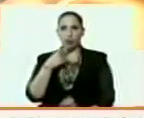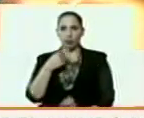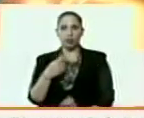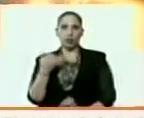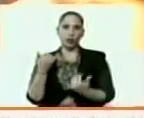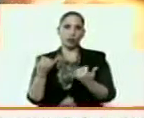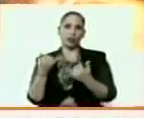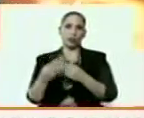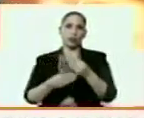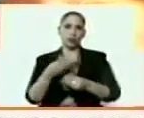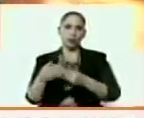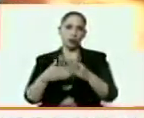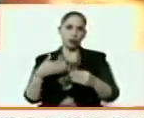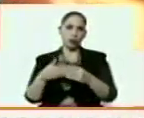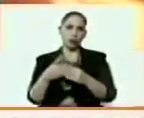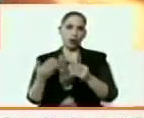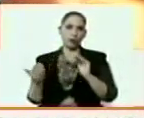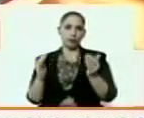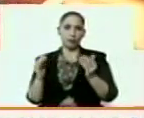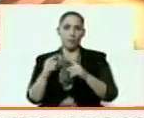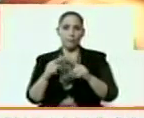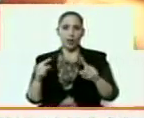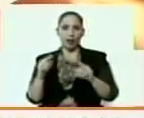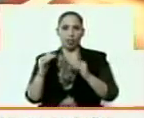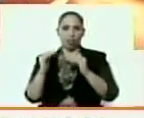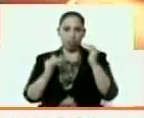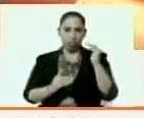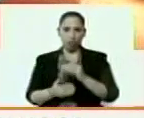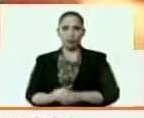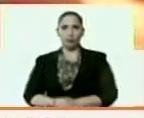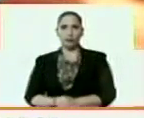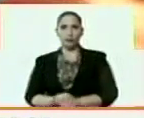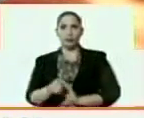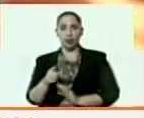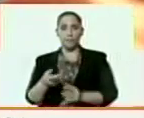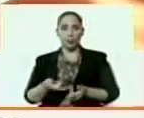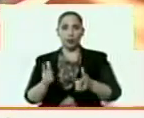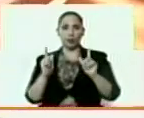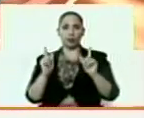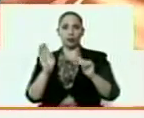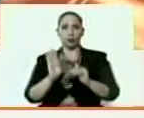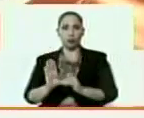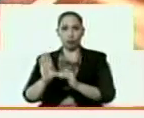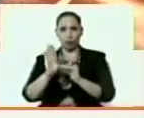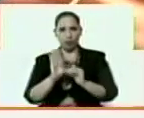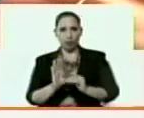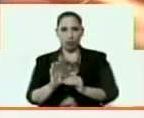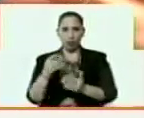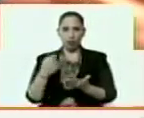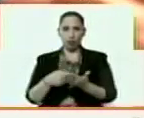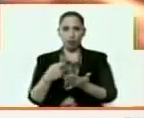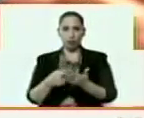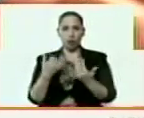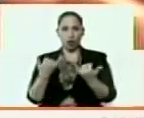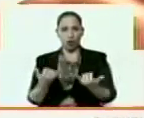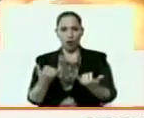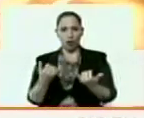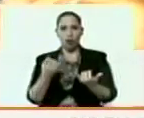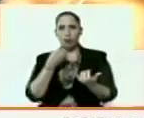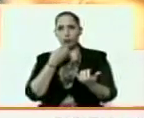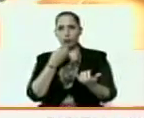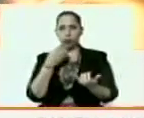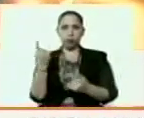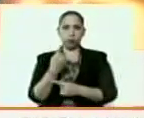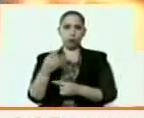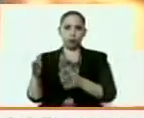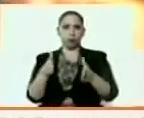el dólar especulativo paralelo, justamente para desestabilizar. Y eso ha permitido proteger el ingreso. Ahora bien, la única vía,